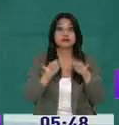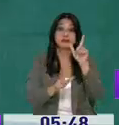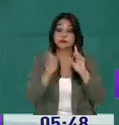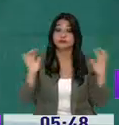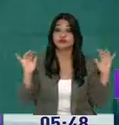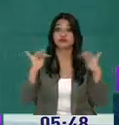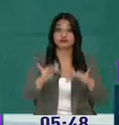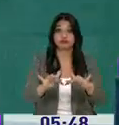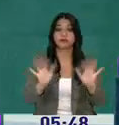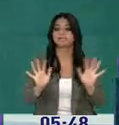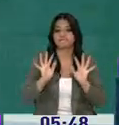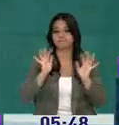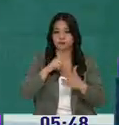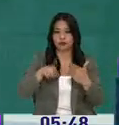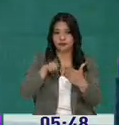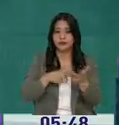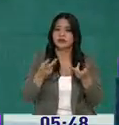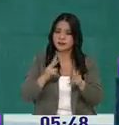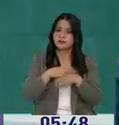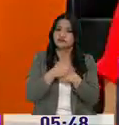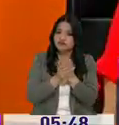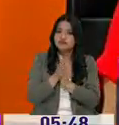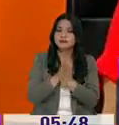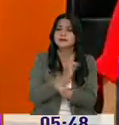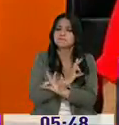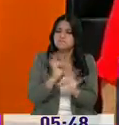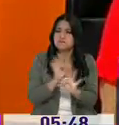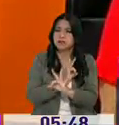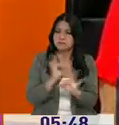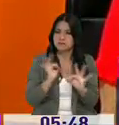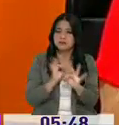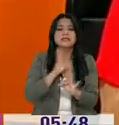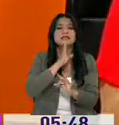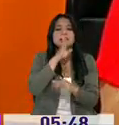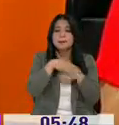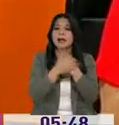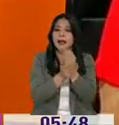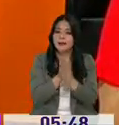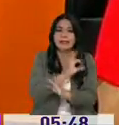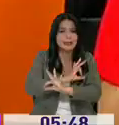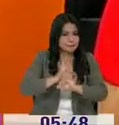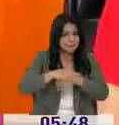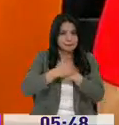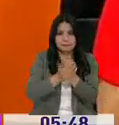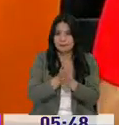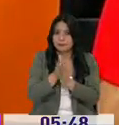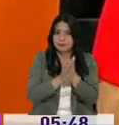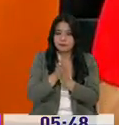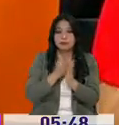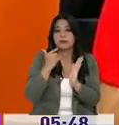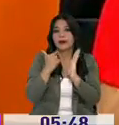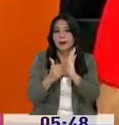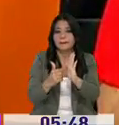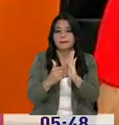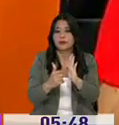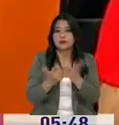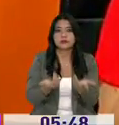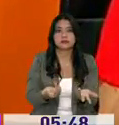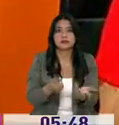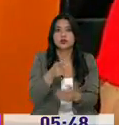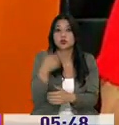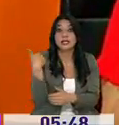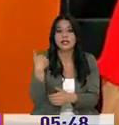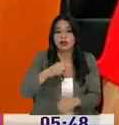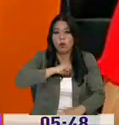y mantener un régimen higiénico preventivo. El lavado constante de las manos en caso de presentar